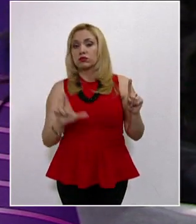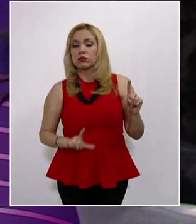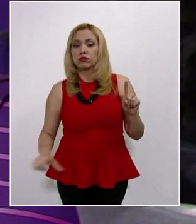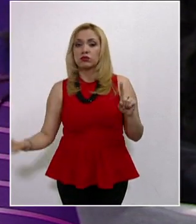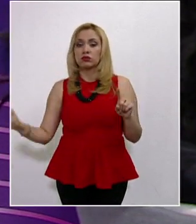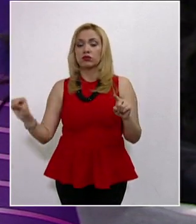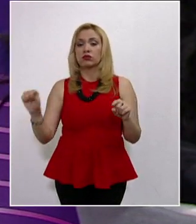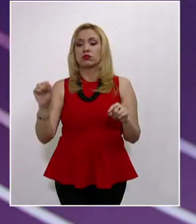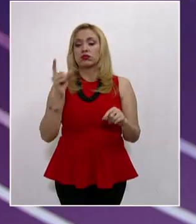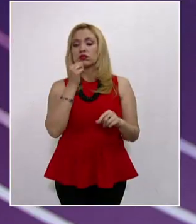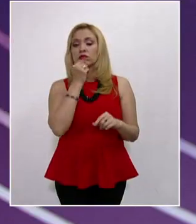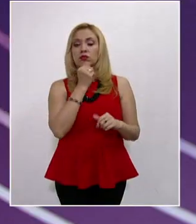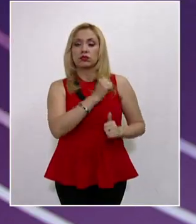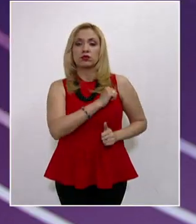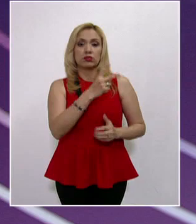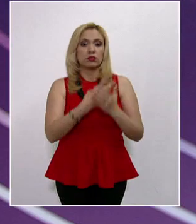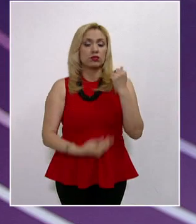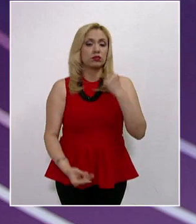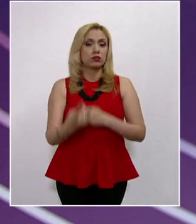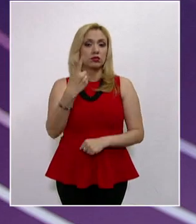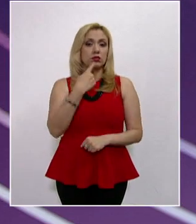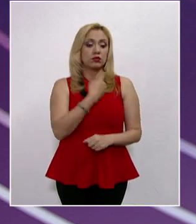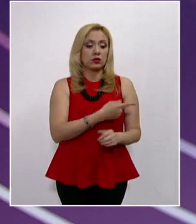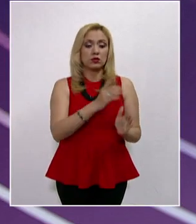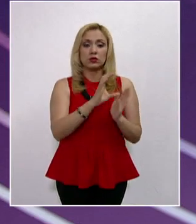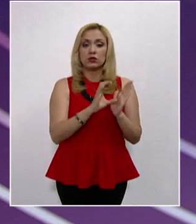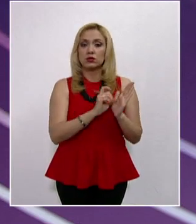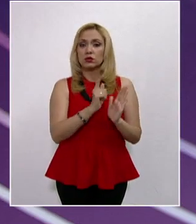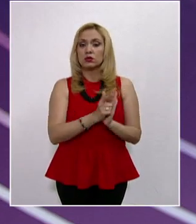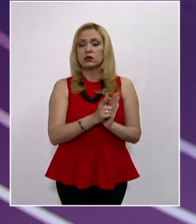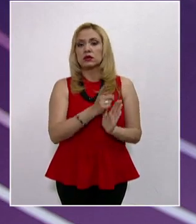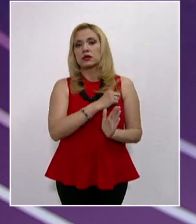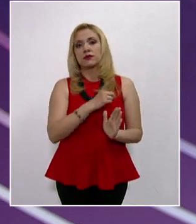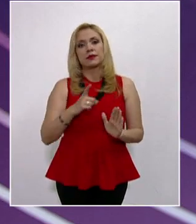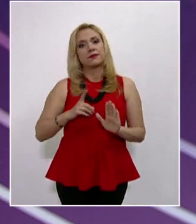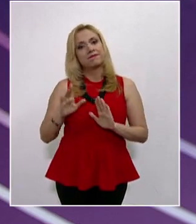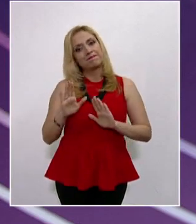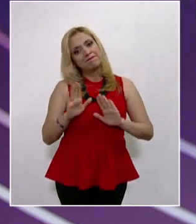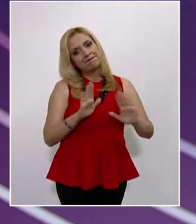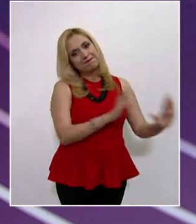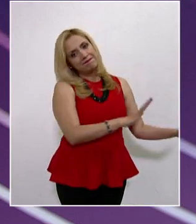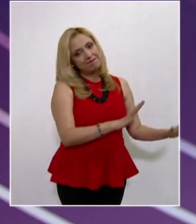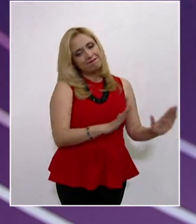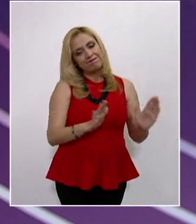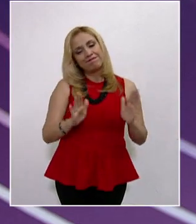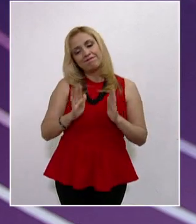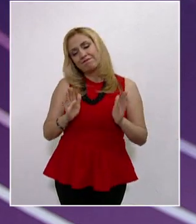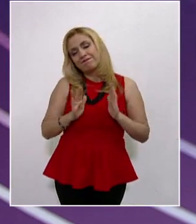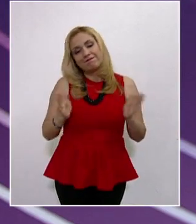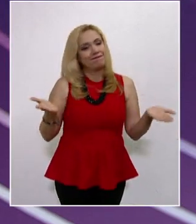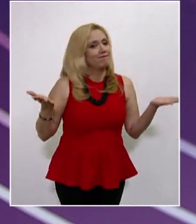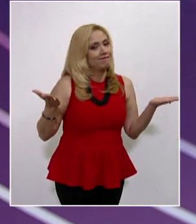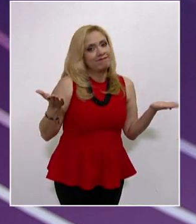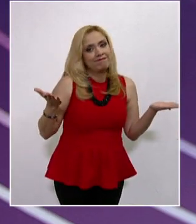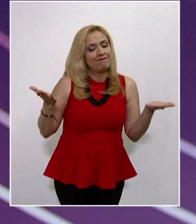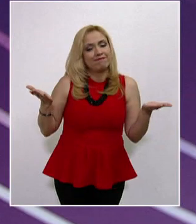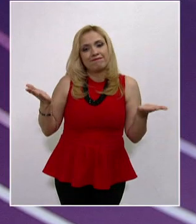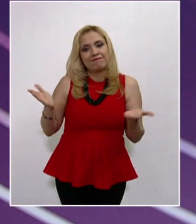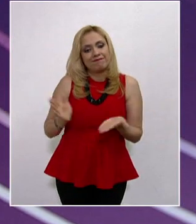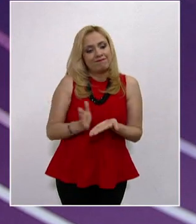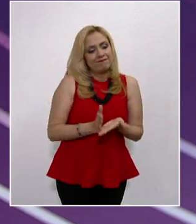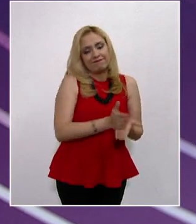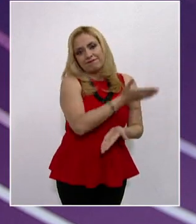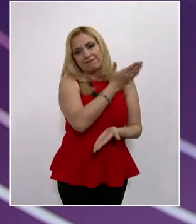Constitución, necesariamente tendría que dejar el carácter del fuero militar como algo completamente